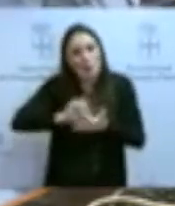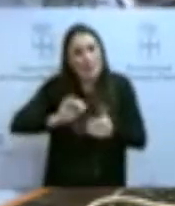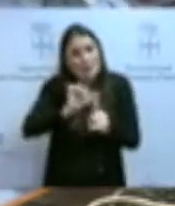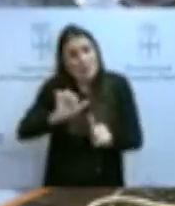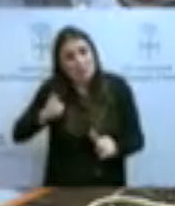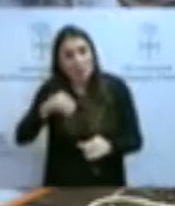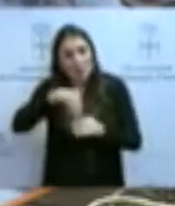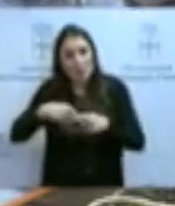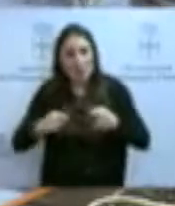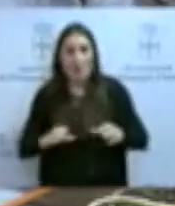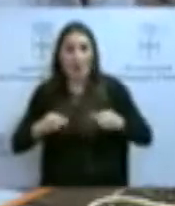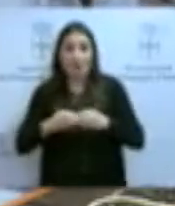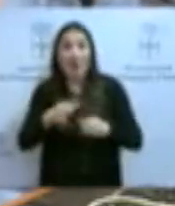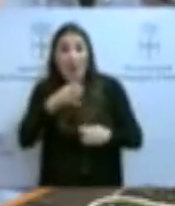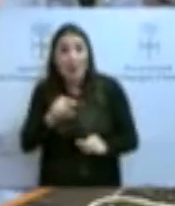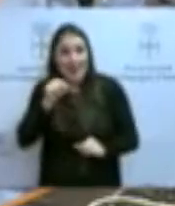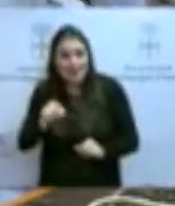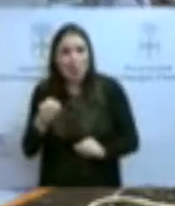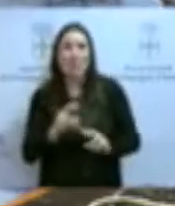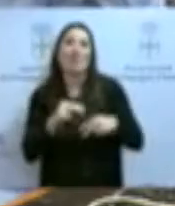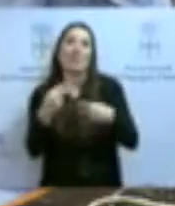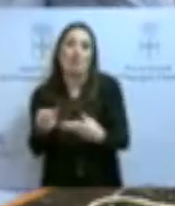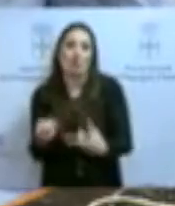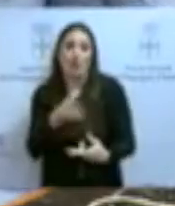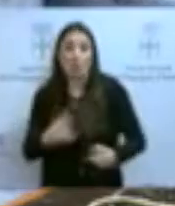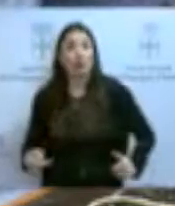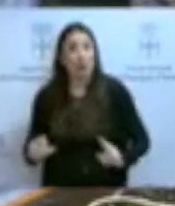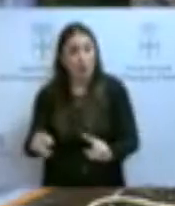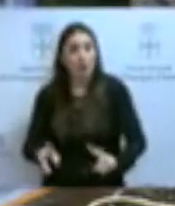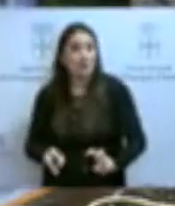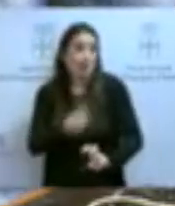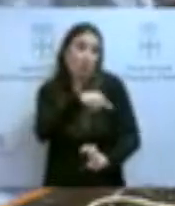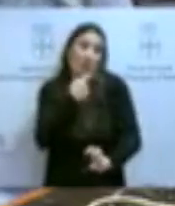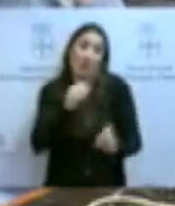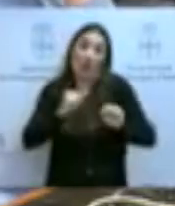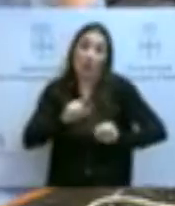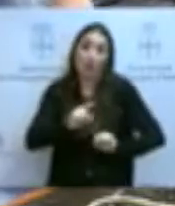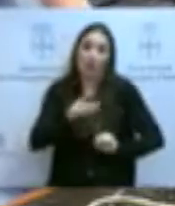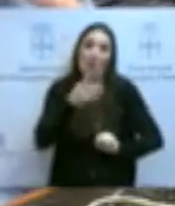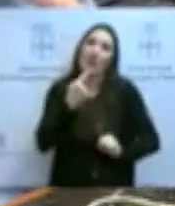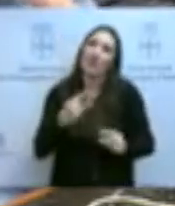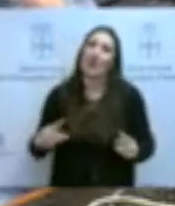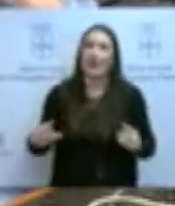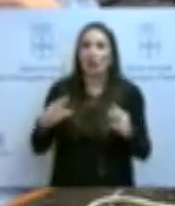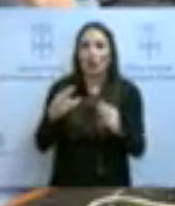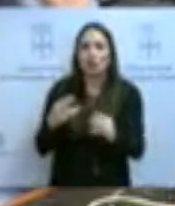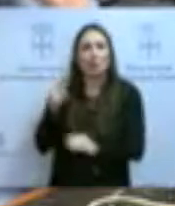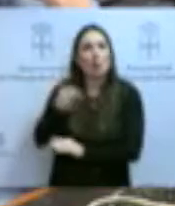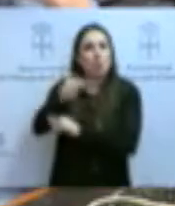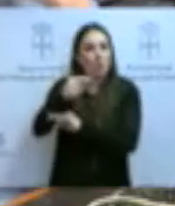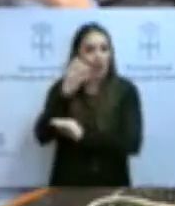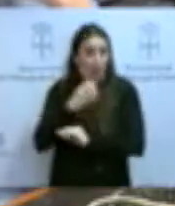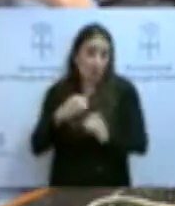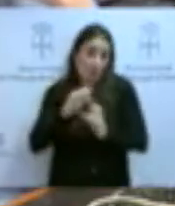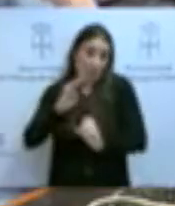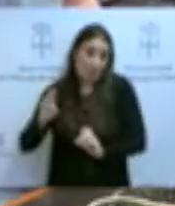ahora mismo está pendiente de que se devuelva, porque hubo unos recortes que ustedes decían no compartir, que eran los recortes que impuso el señor Rajoy y el Partido